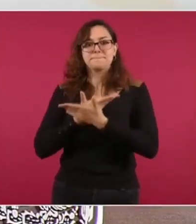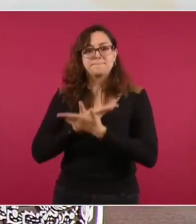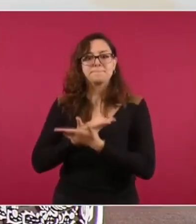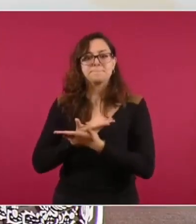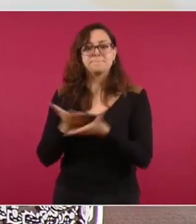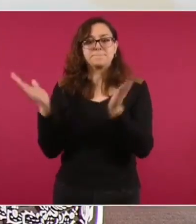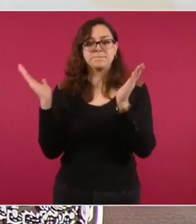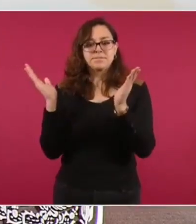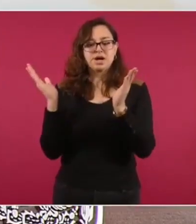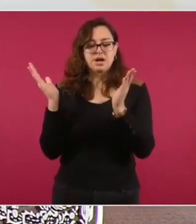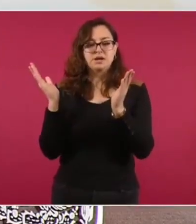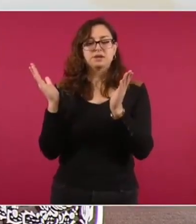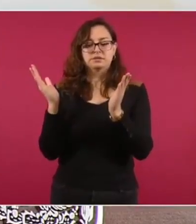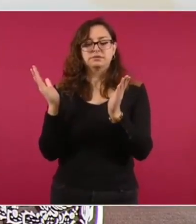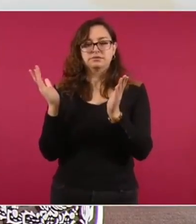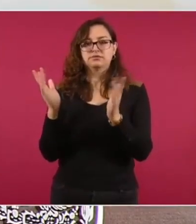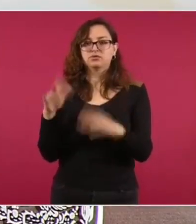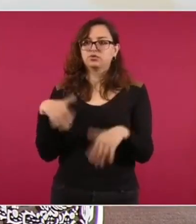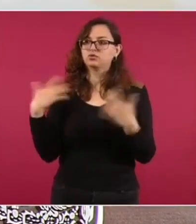editaron